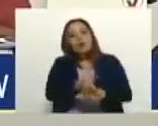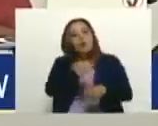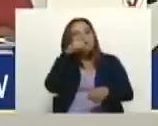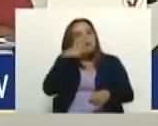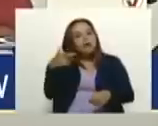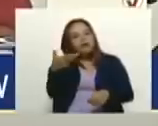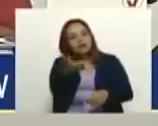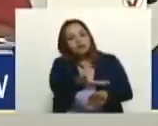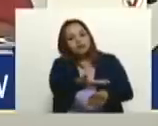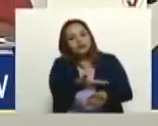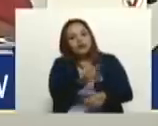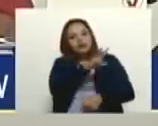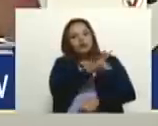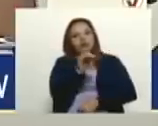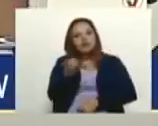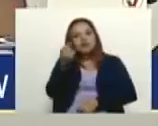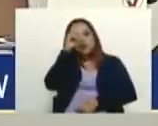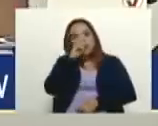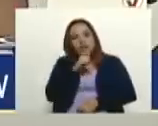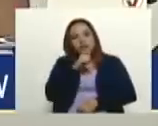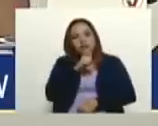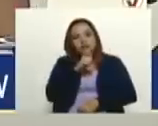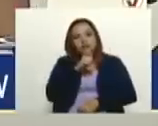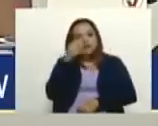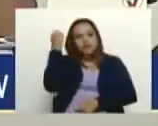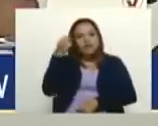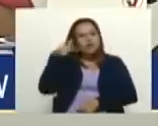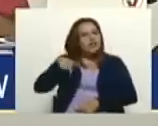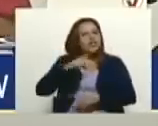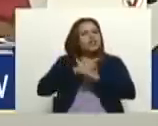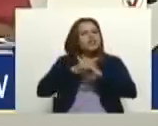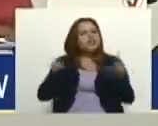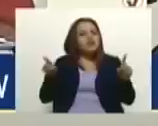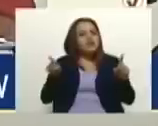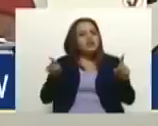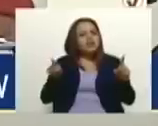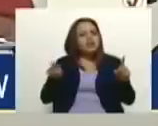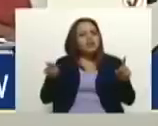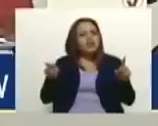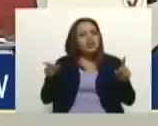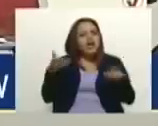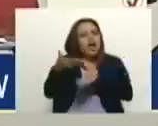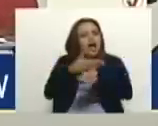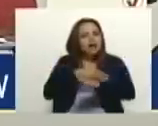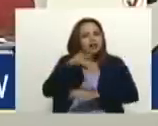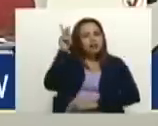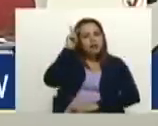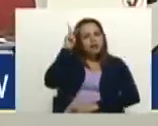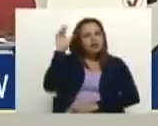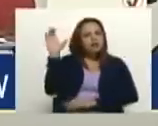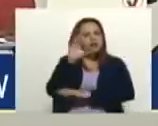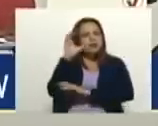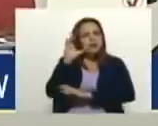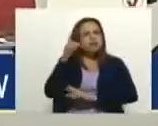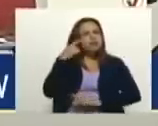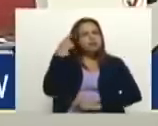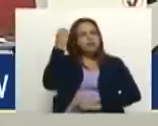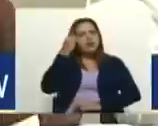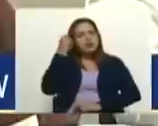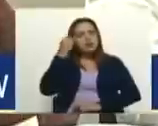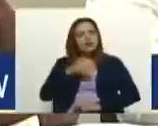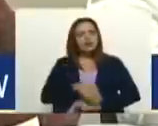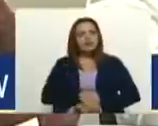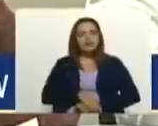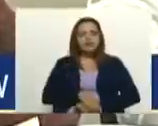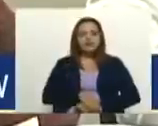200 años. Creo que aquí el panorama es distinto al panorama peruano. Creo, me da la impresión. Gracias. La